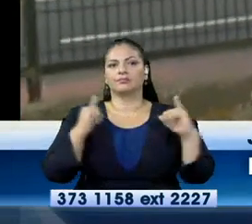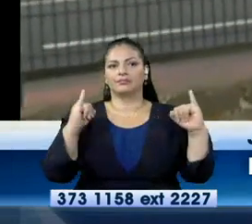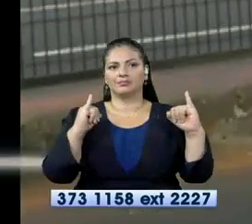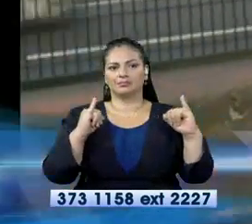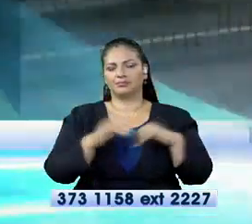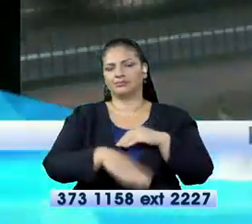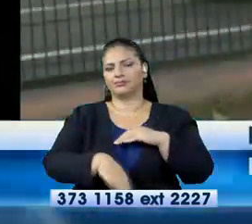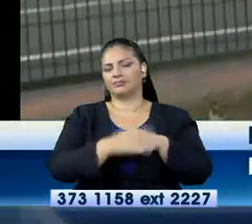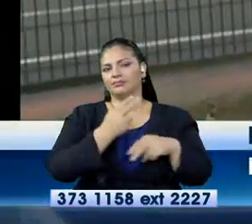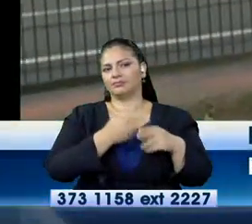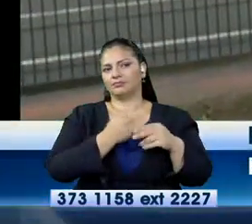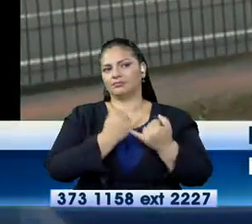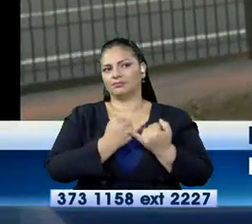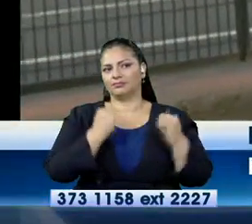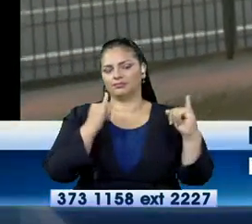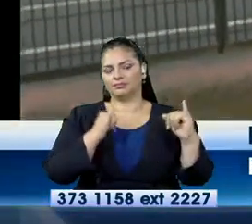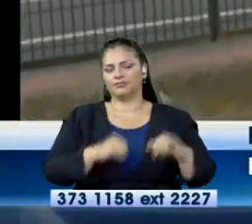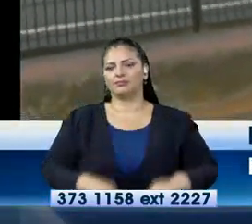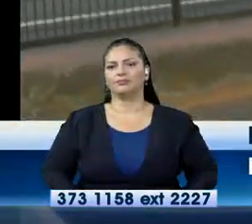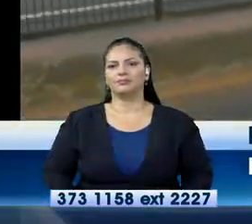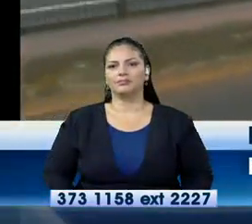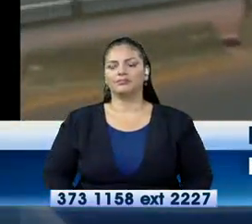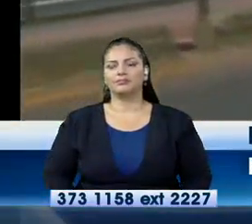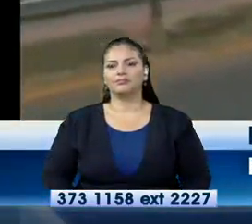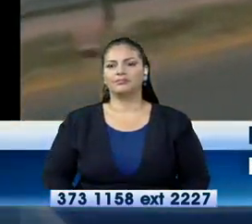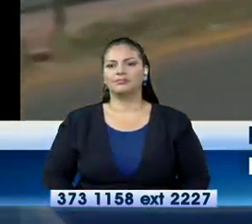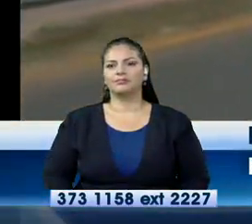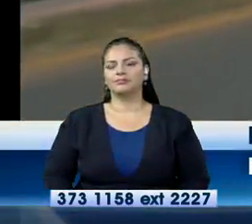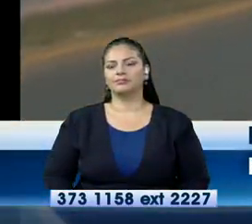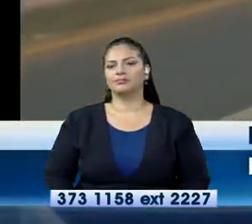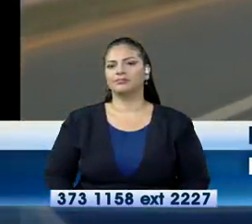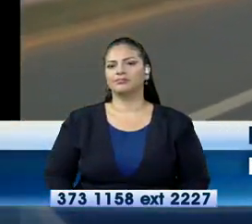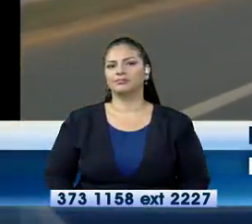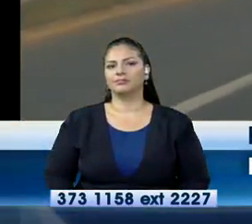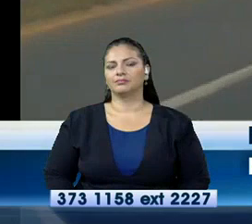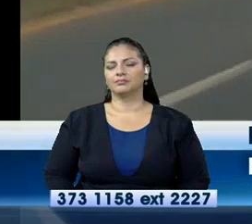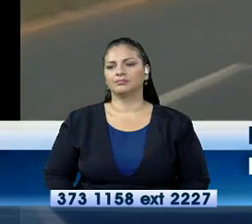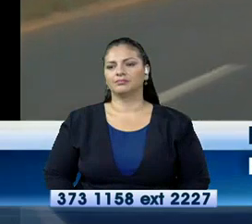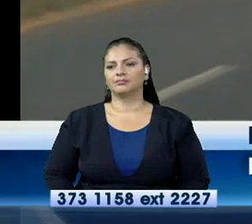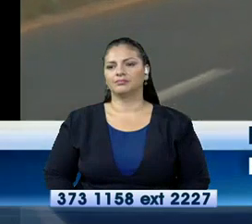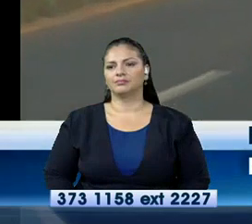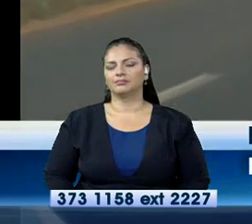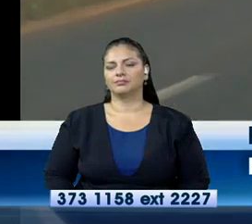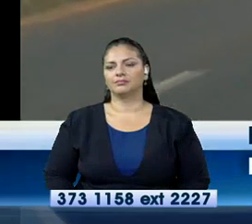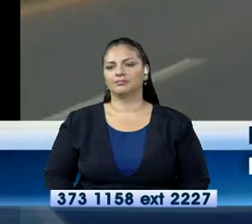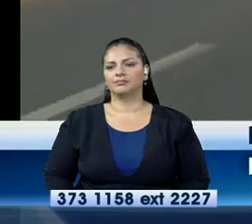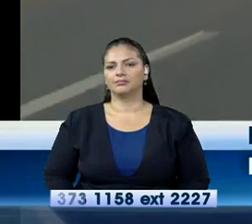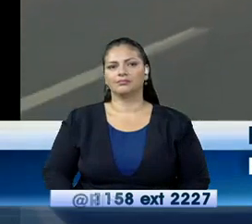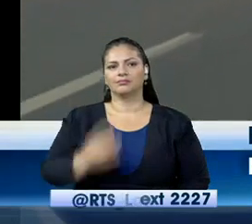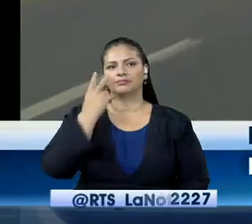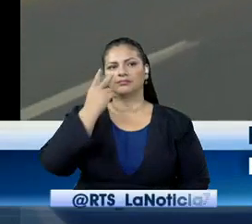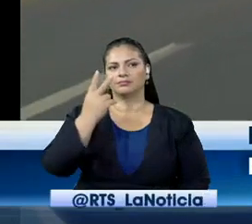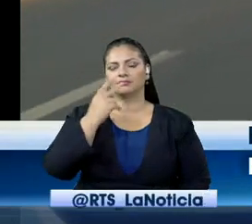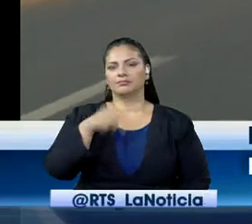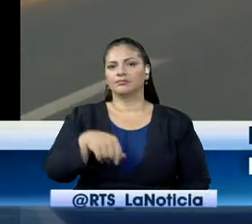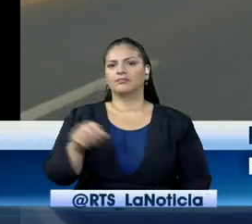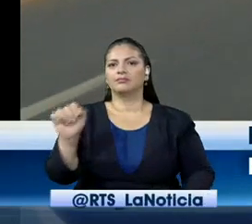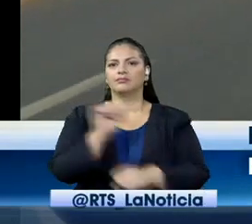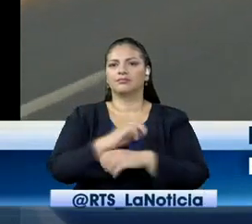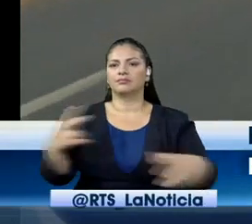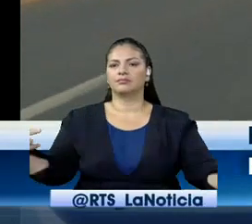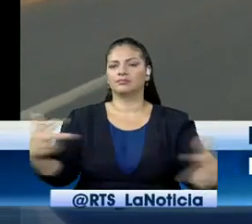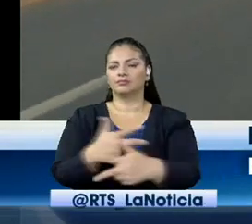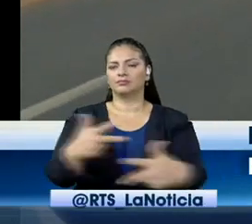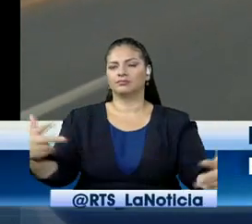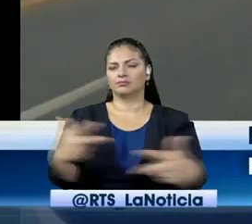puerto principal. Estamos ubicados precisamente sobre una de las vías donde constantemente se